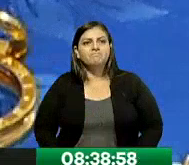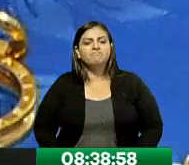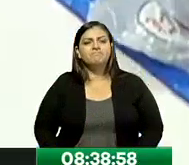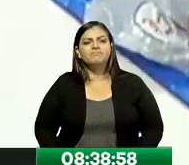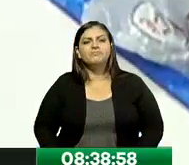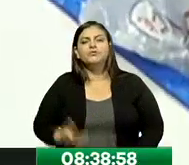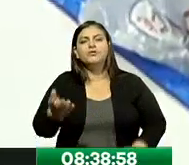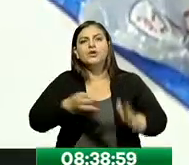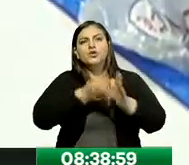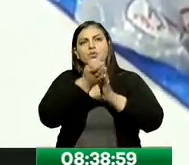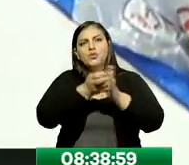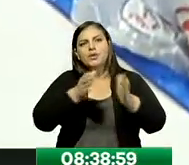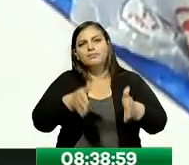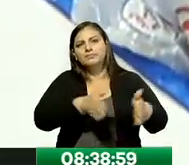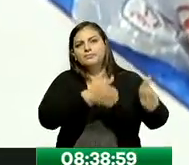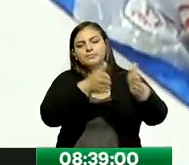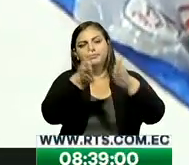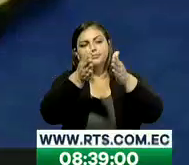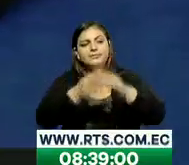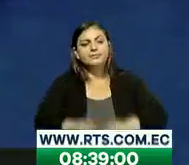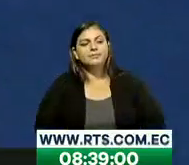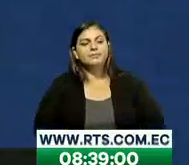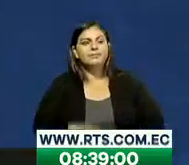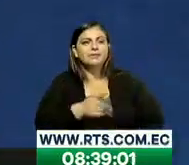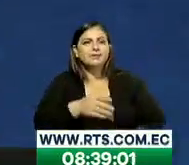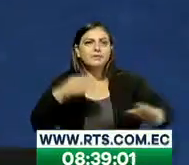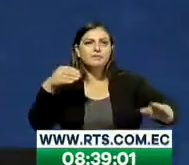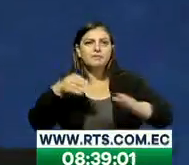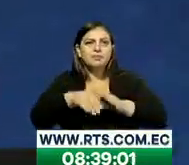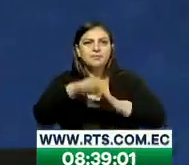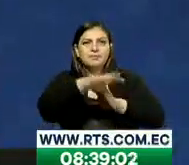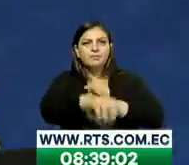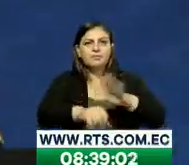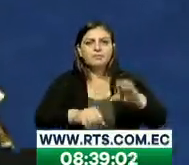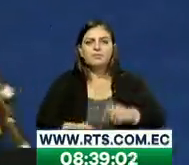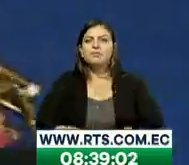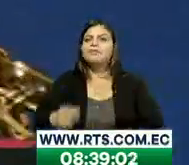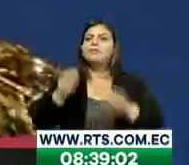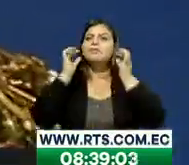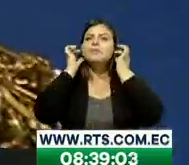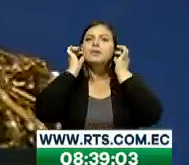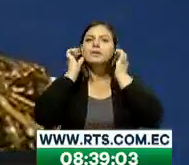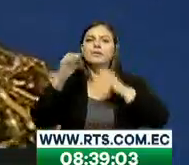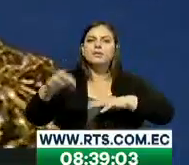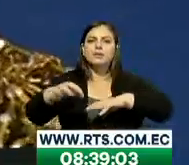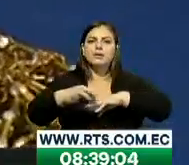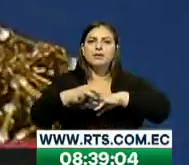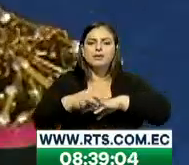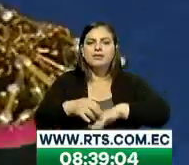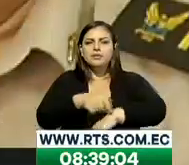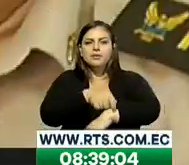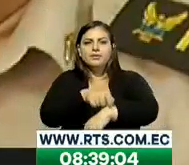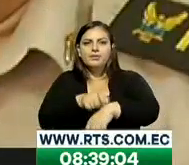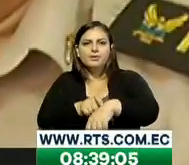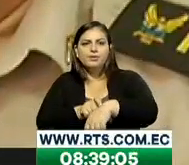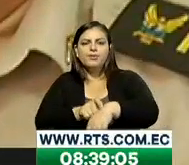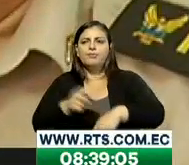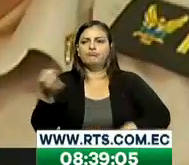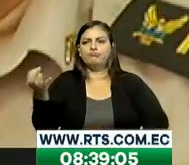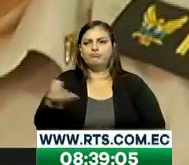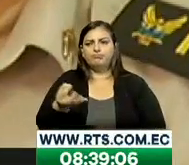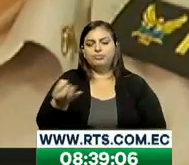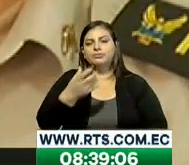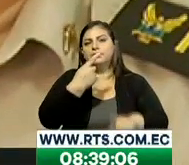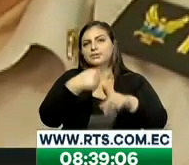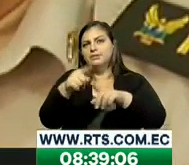marcas, PlayStation, routers y aros, aretes y bisutería de varias marcas, además